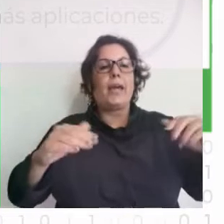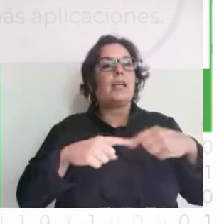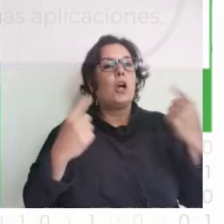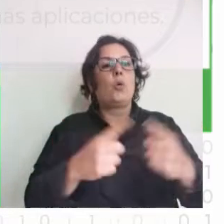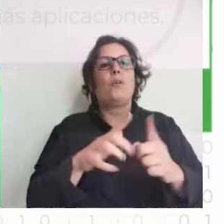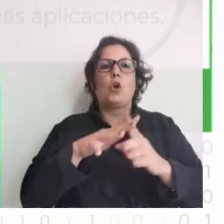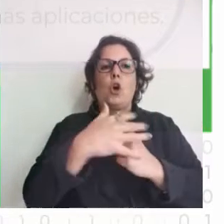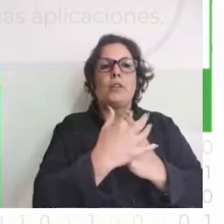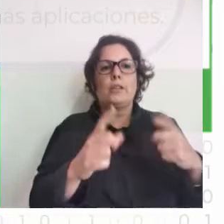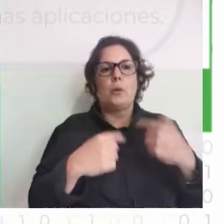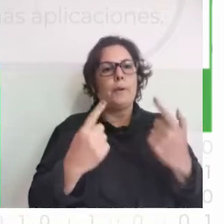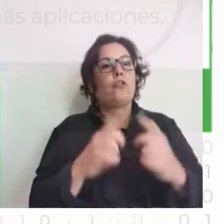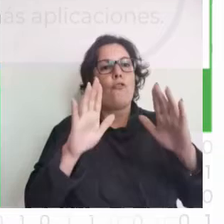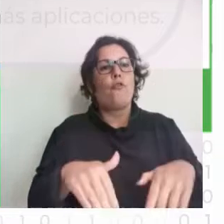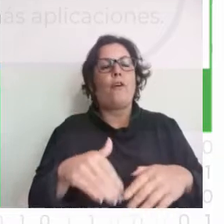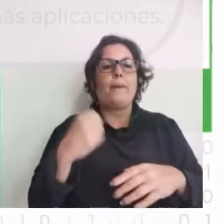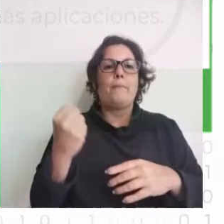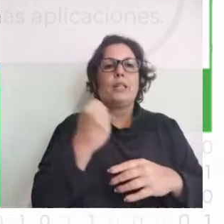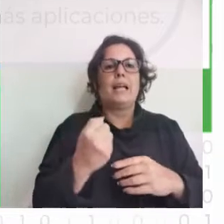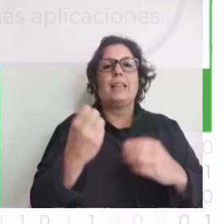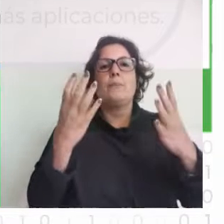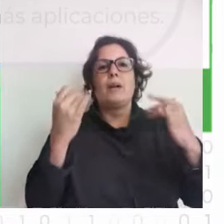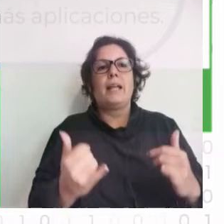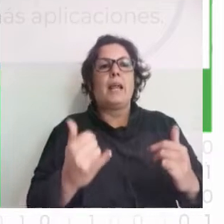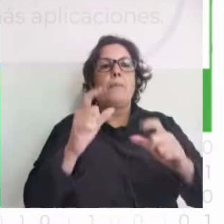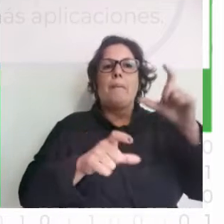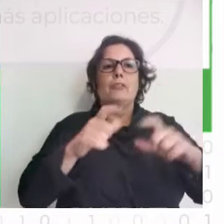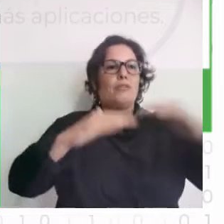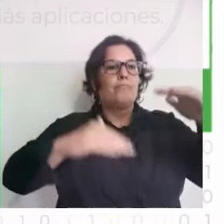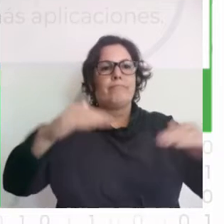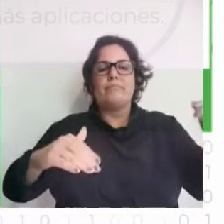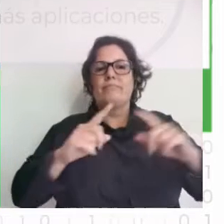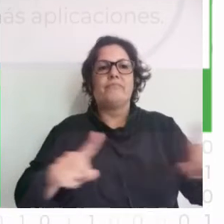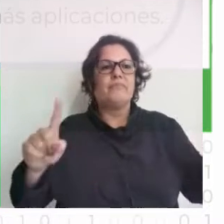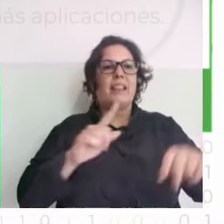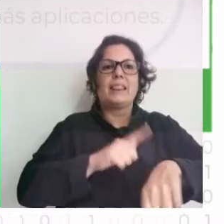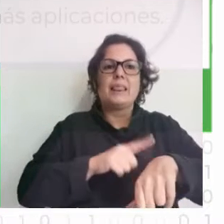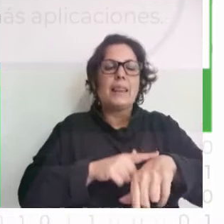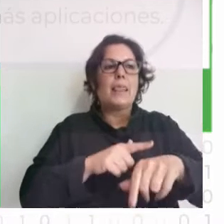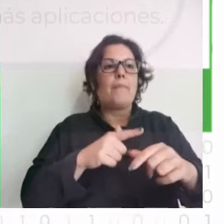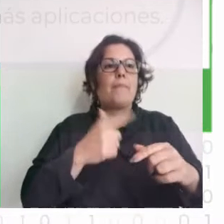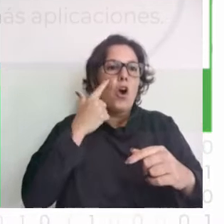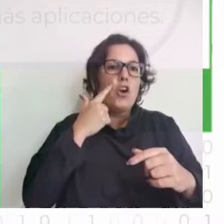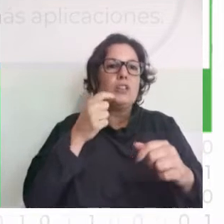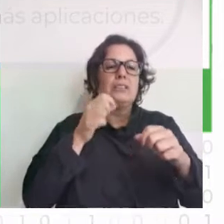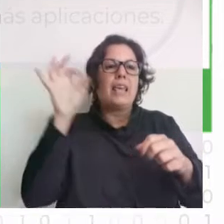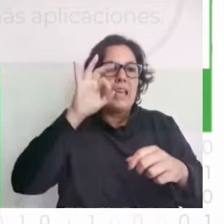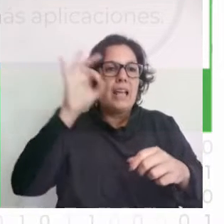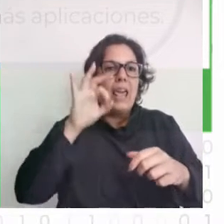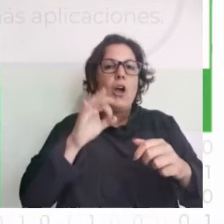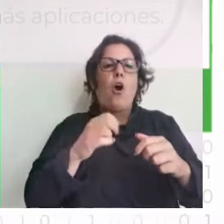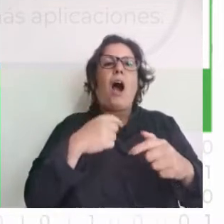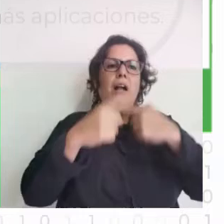para nosotros fue muy importante porque teníamos población muy heterogénea con diferentes tiempos de exposición a inglés, con diferentes dominios